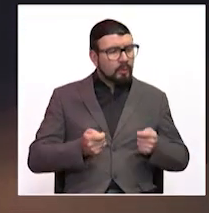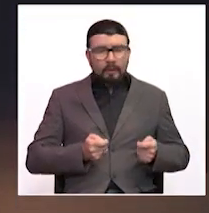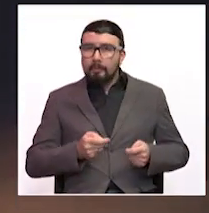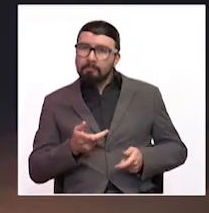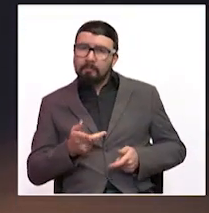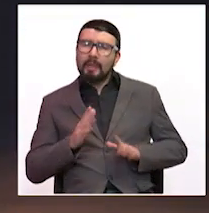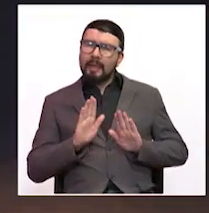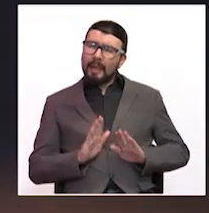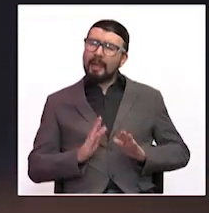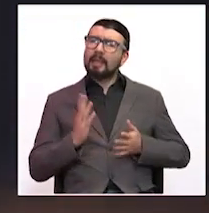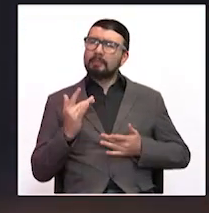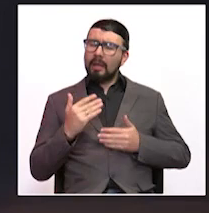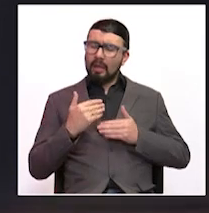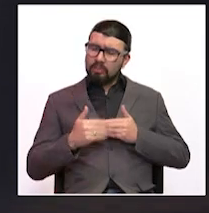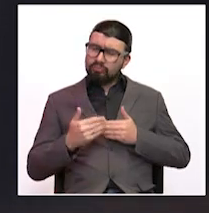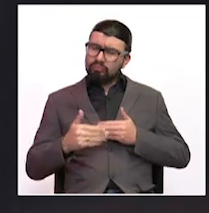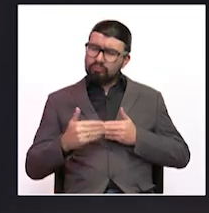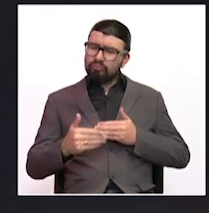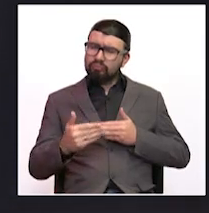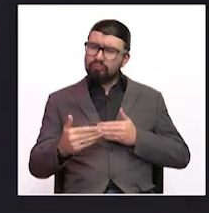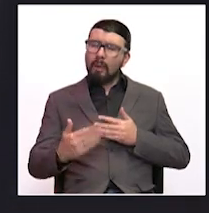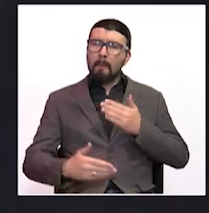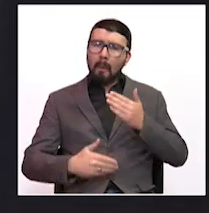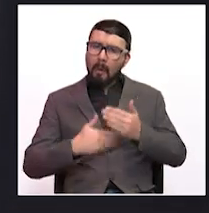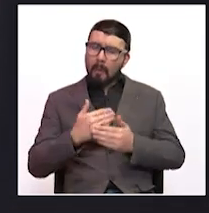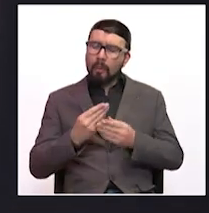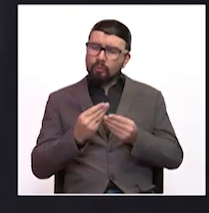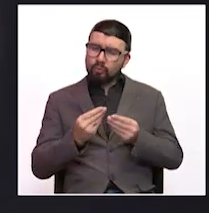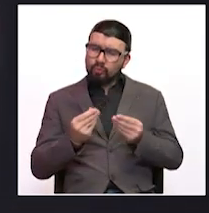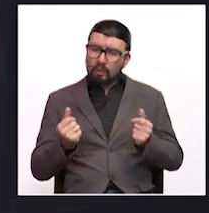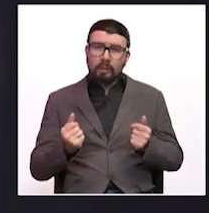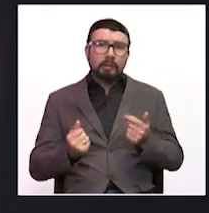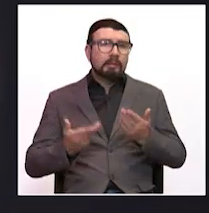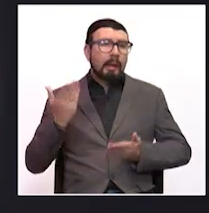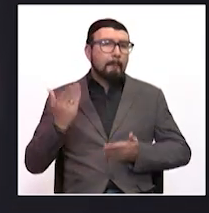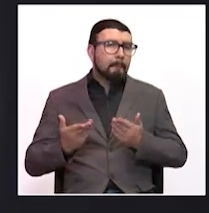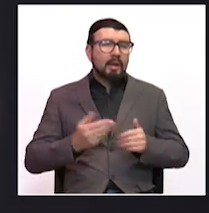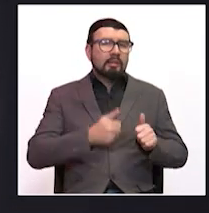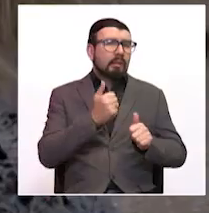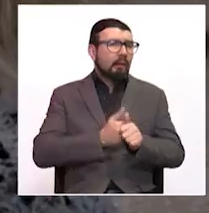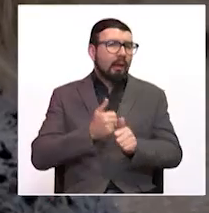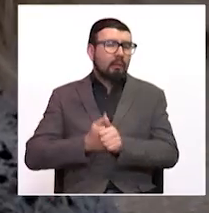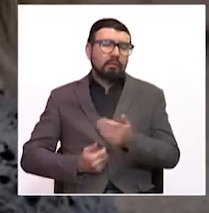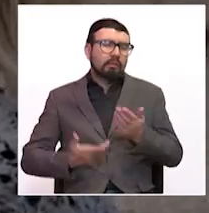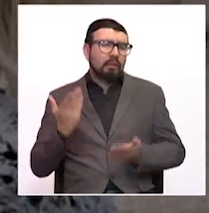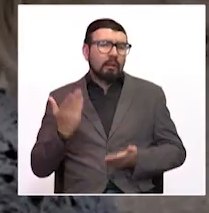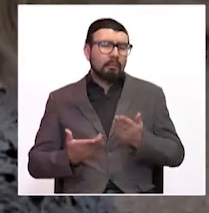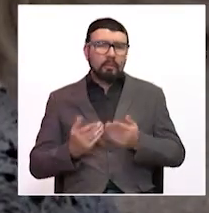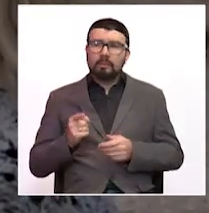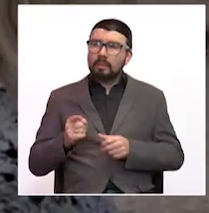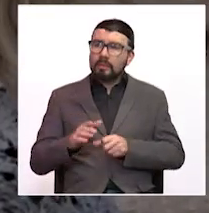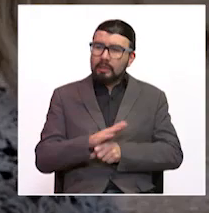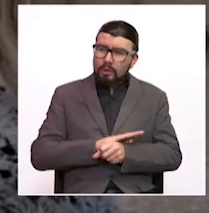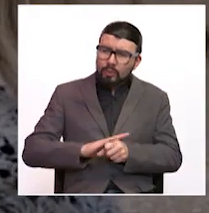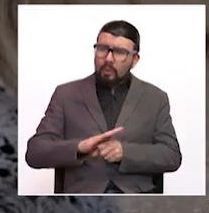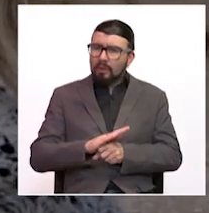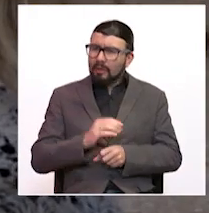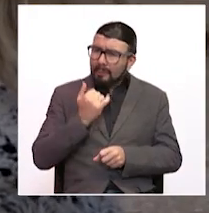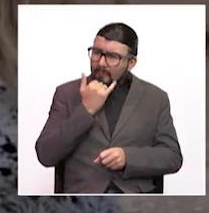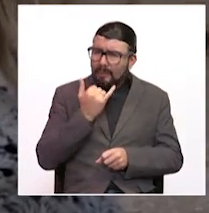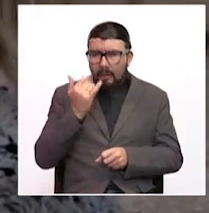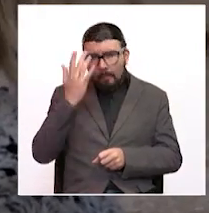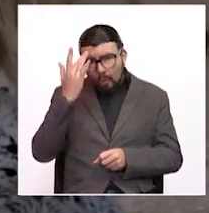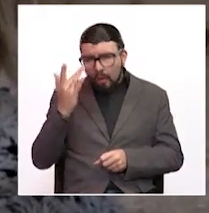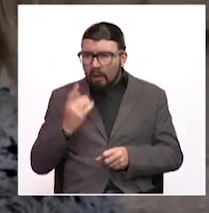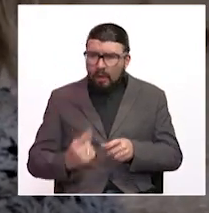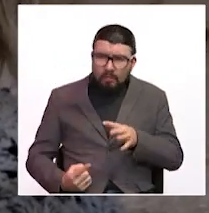para superarlos la manera de afrontarlos varía en cada persona casi siempre depende de la situación que los origines y del apoyo que